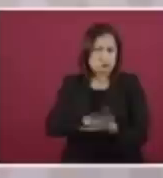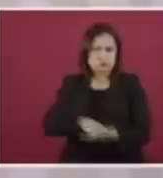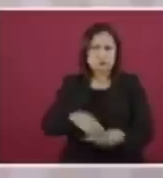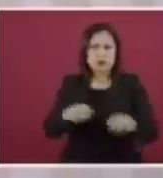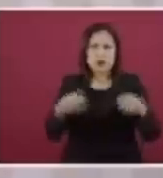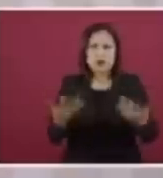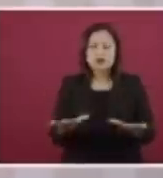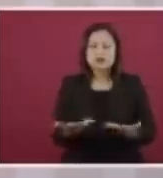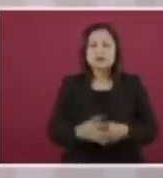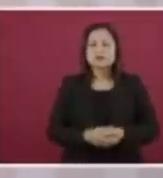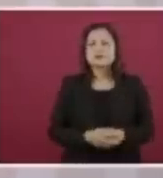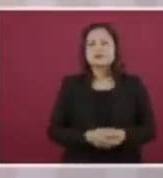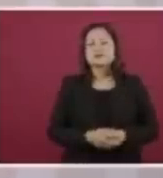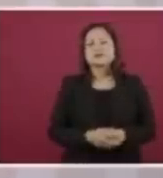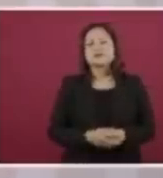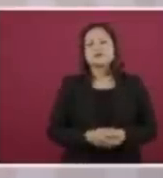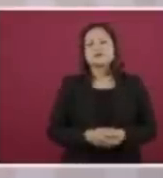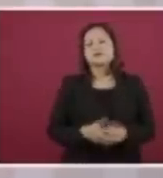estamos